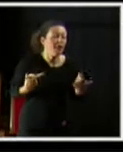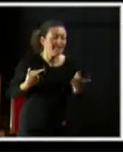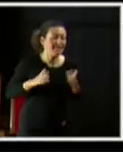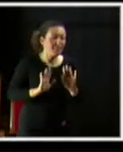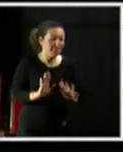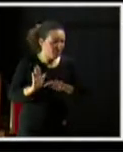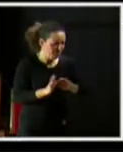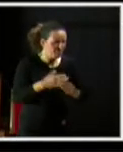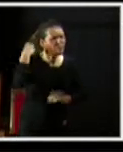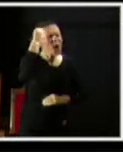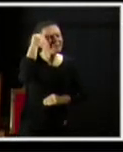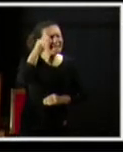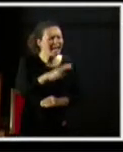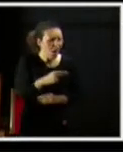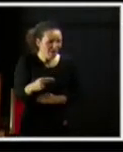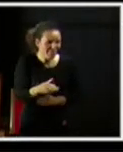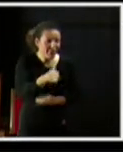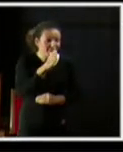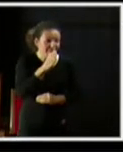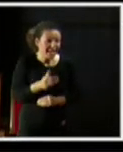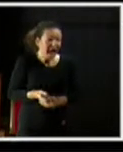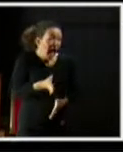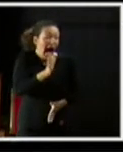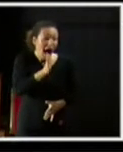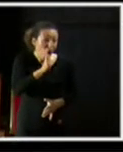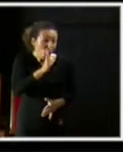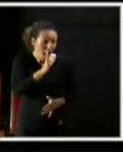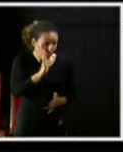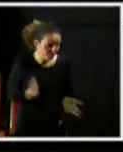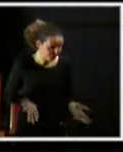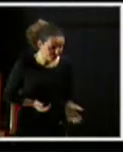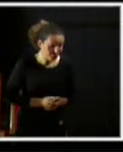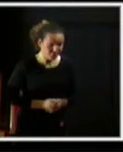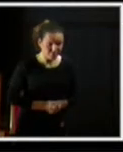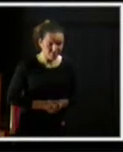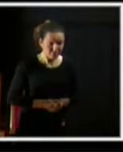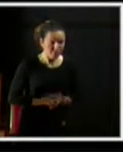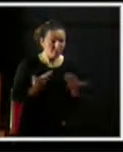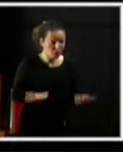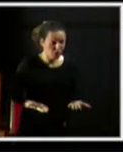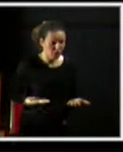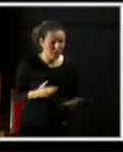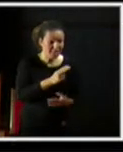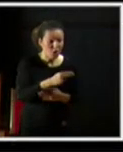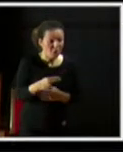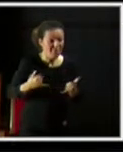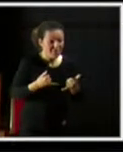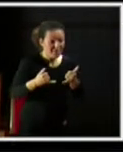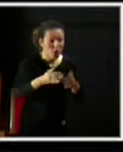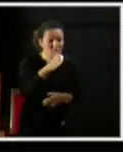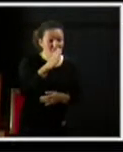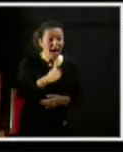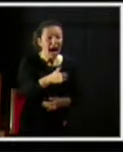bebiendo agua vale y para explicar qué ocurre cuando los peces del río beben agua tenemos que recurrir a explicar un